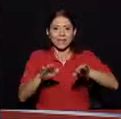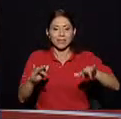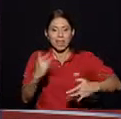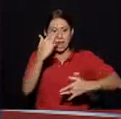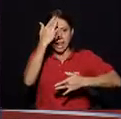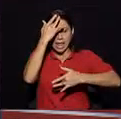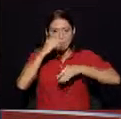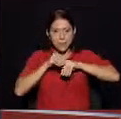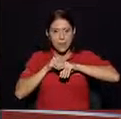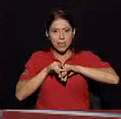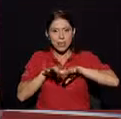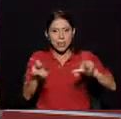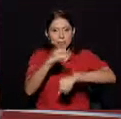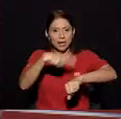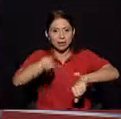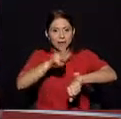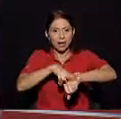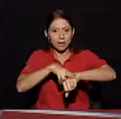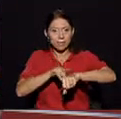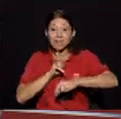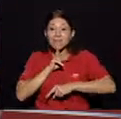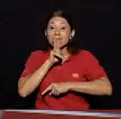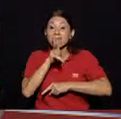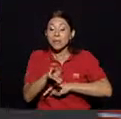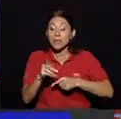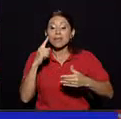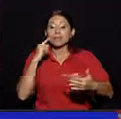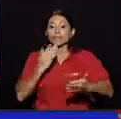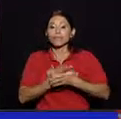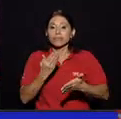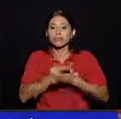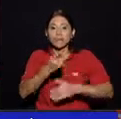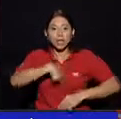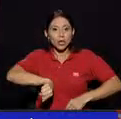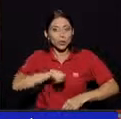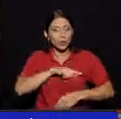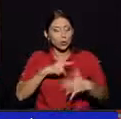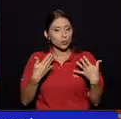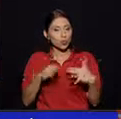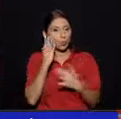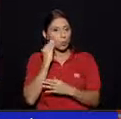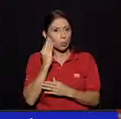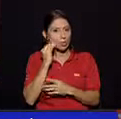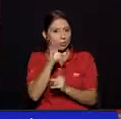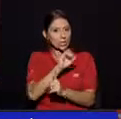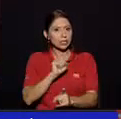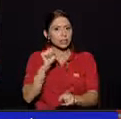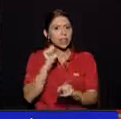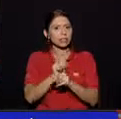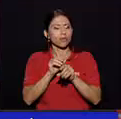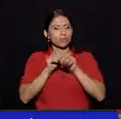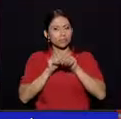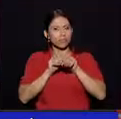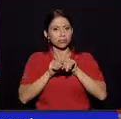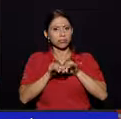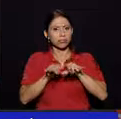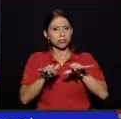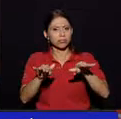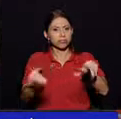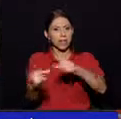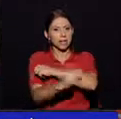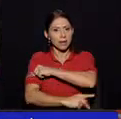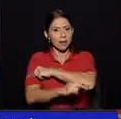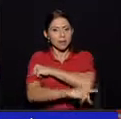nacional, porque realmente los números nos indican que estamos viviendo una situación epidémica en el país de muy